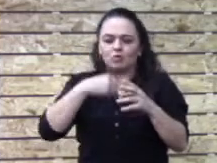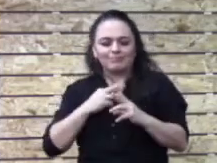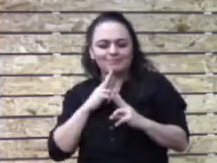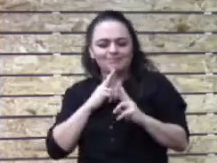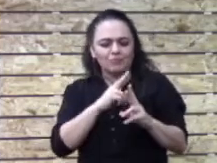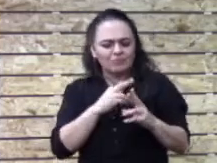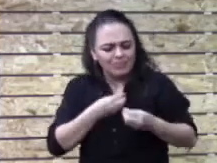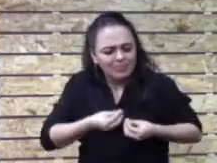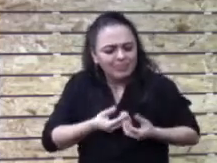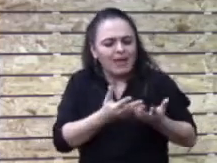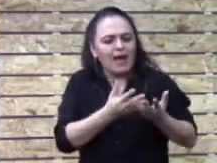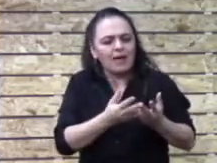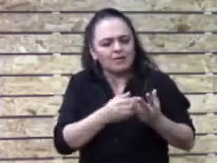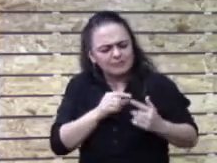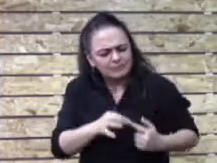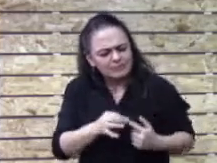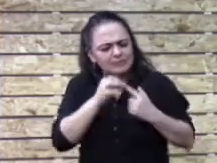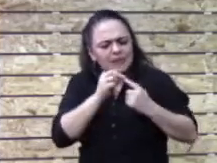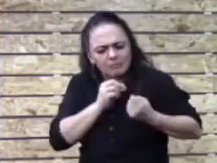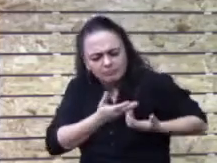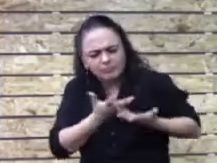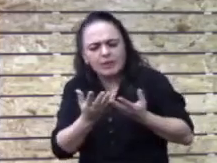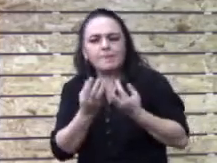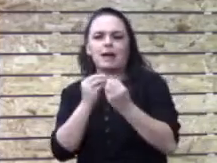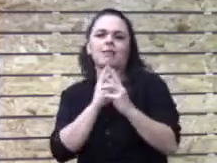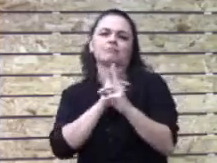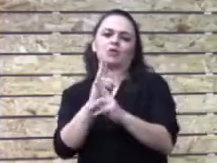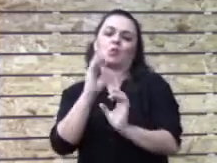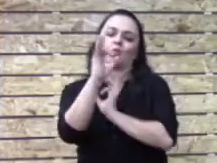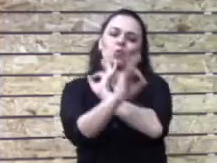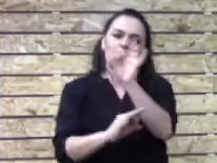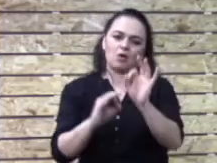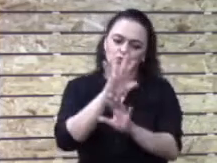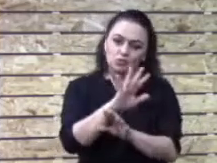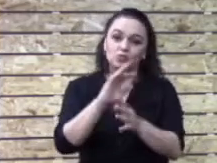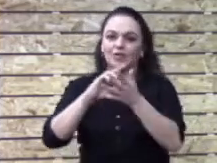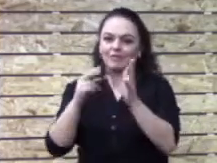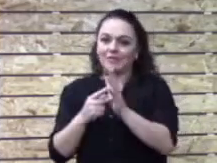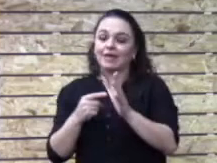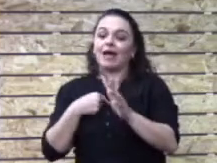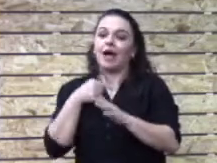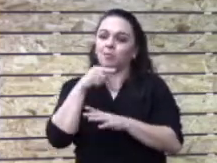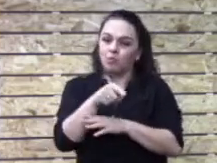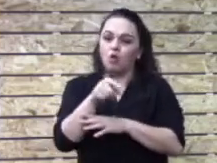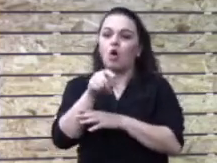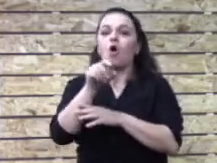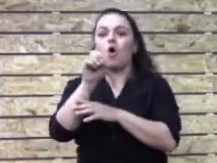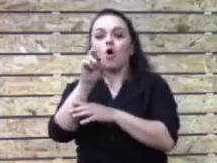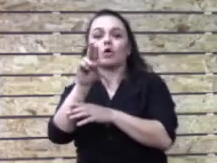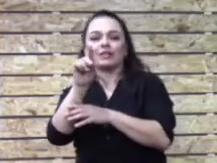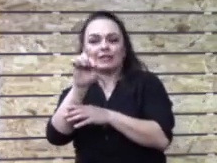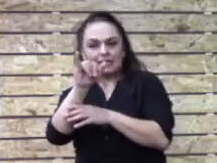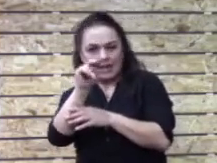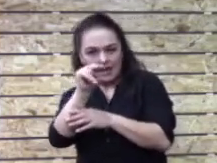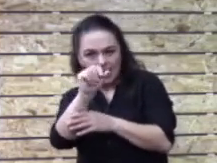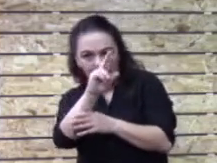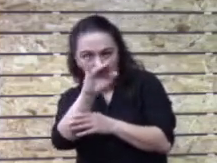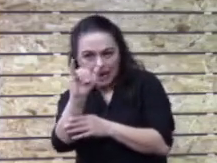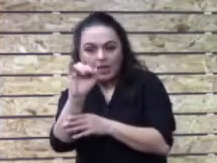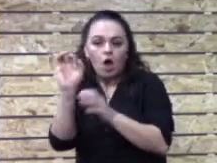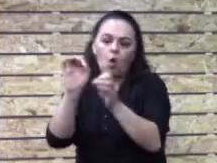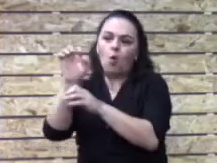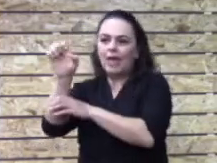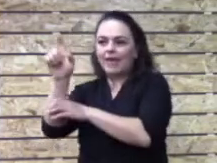provisión ordinaria y hay una protección y una provisión extraordinaria. También les puedo poner el ejemplo de Pablo